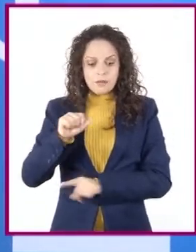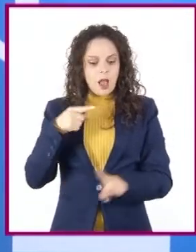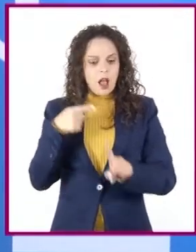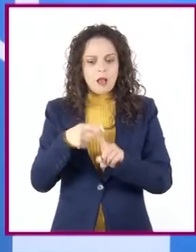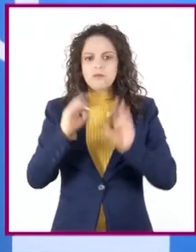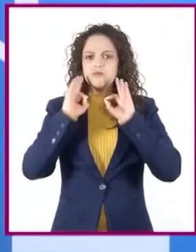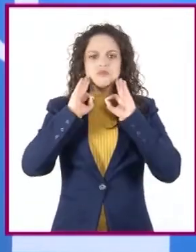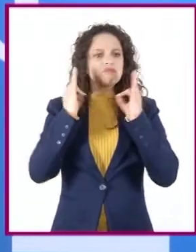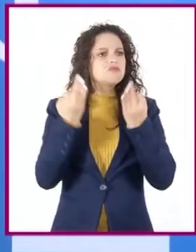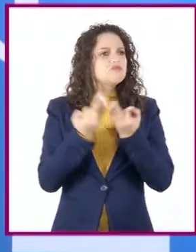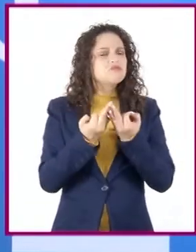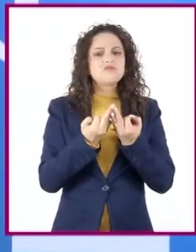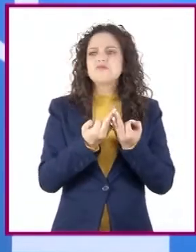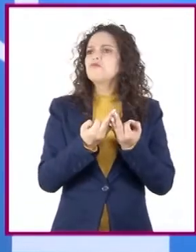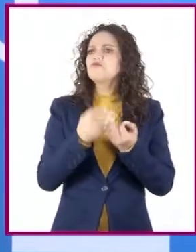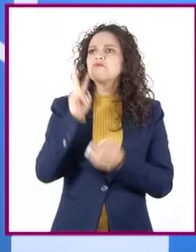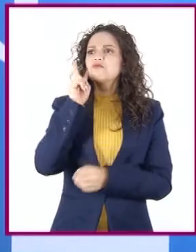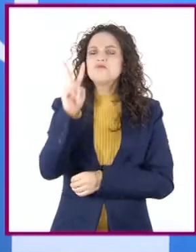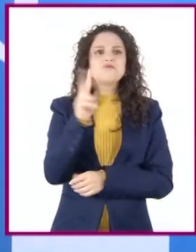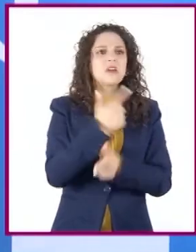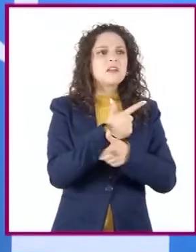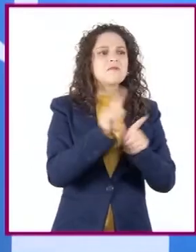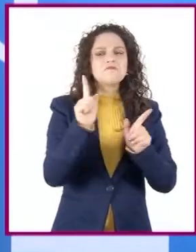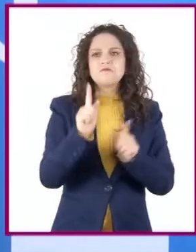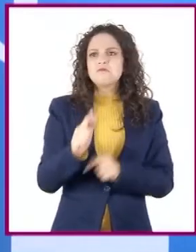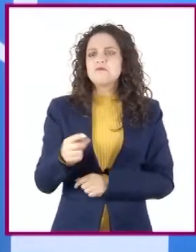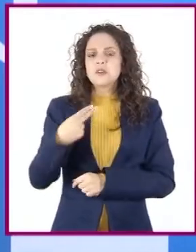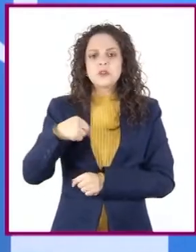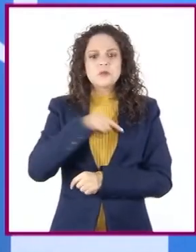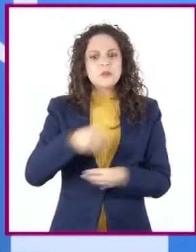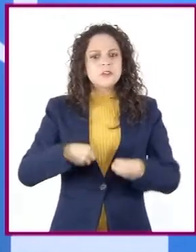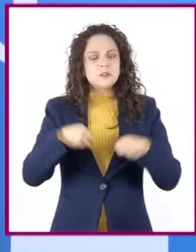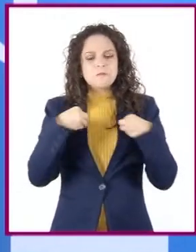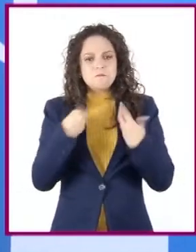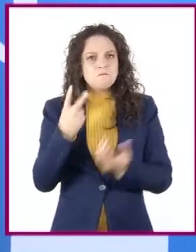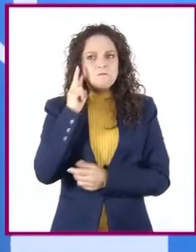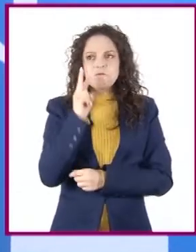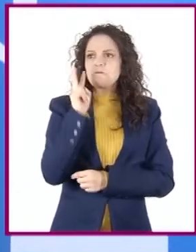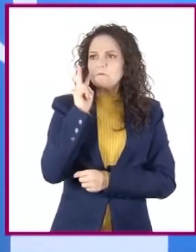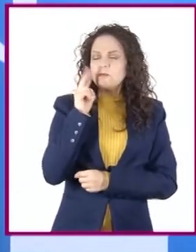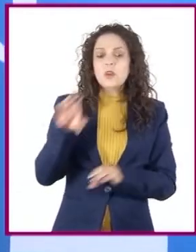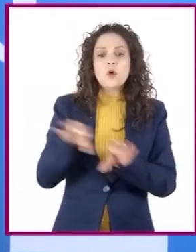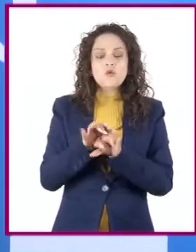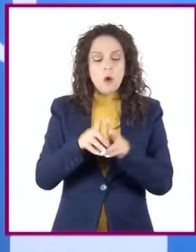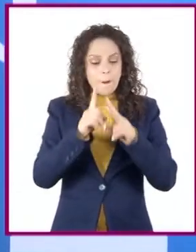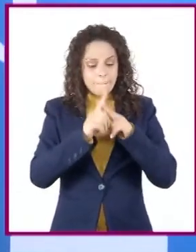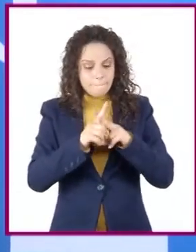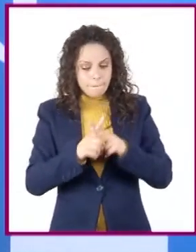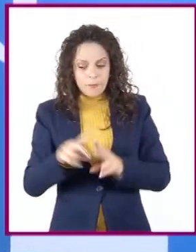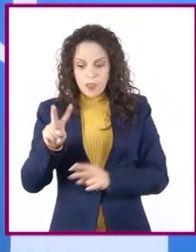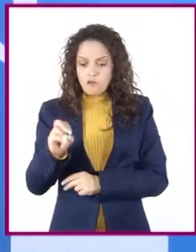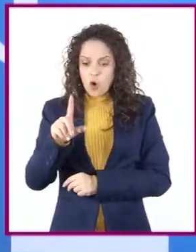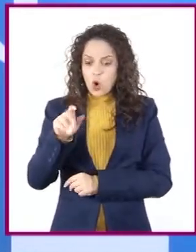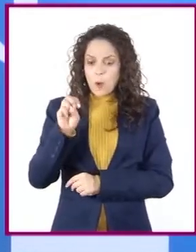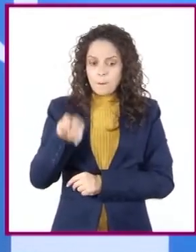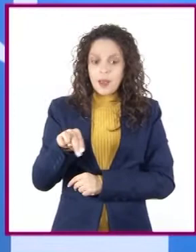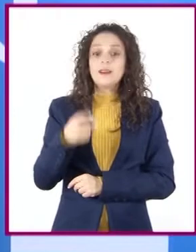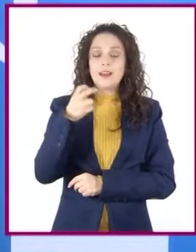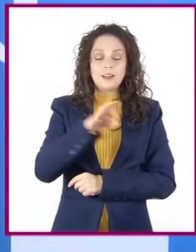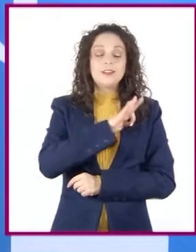nuestro alrededor, por lo que conocer cómo calcular el volumen de estas figuras puede ser de mucha